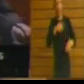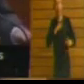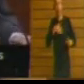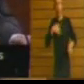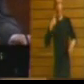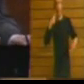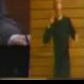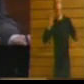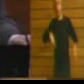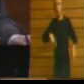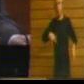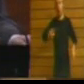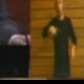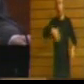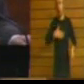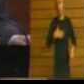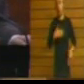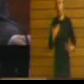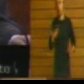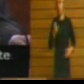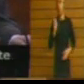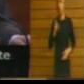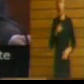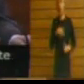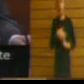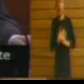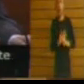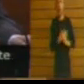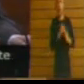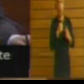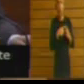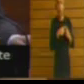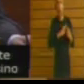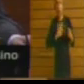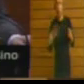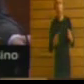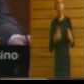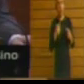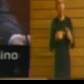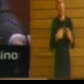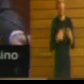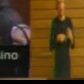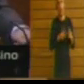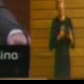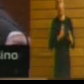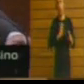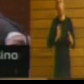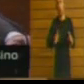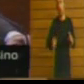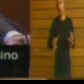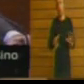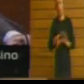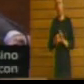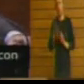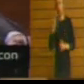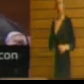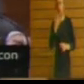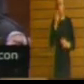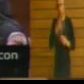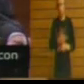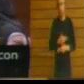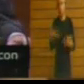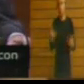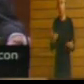única y exclusivamente en este caso concreto, en estos temas, sino en muchos de ellos que tienen relación con la escuela pública, y por lo